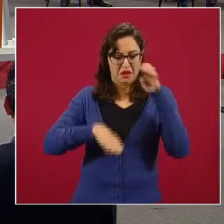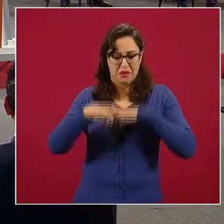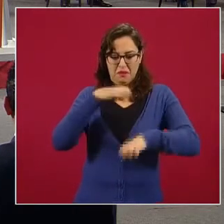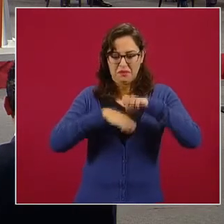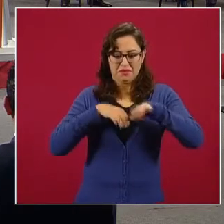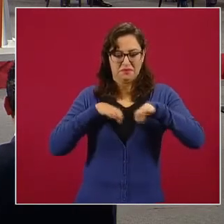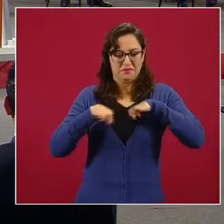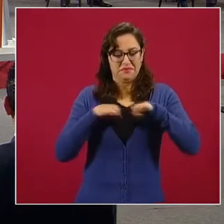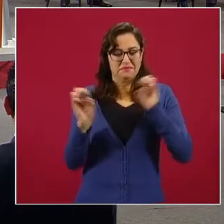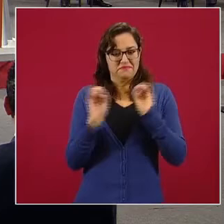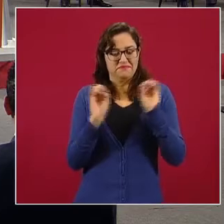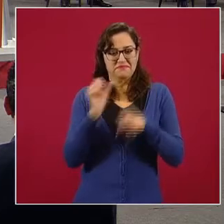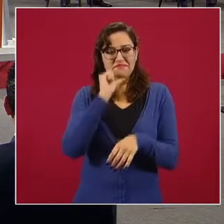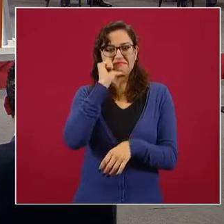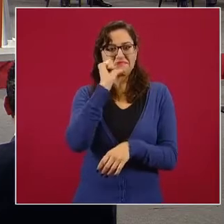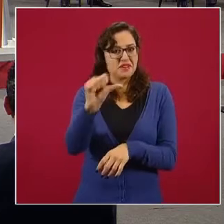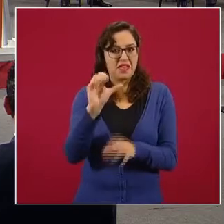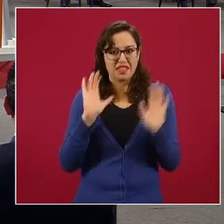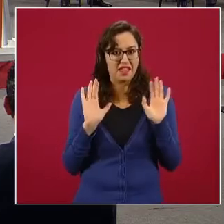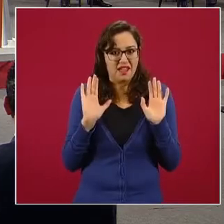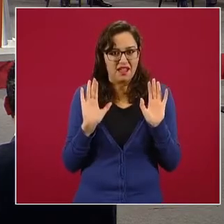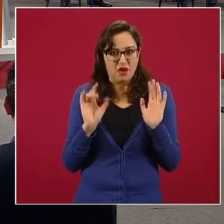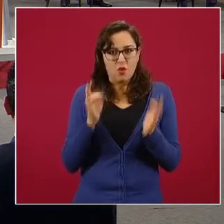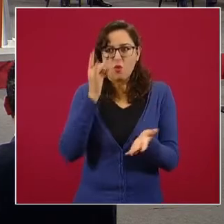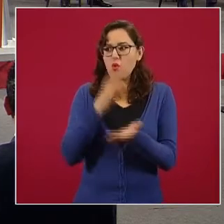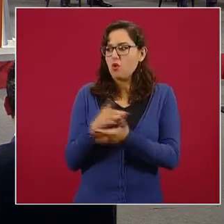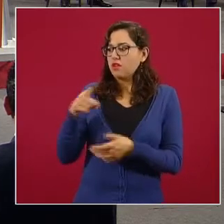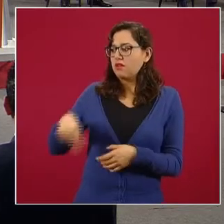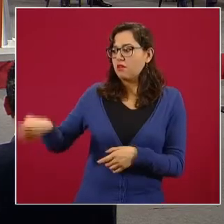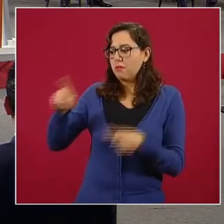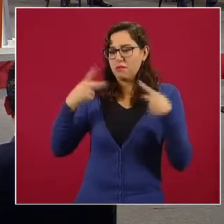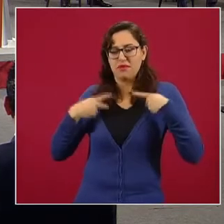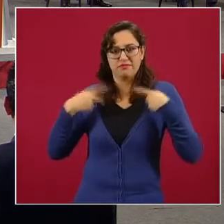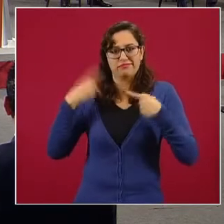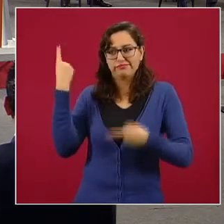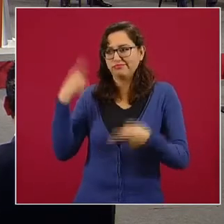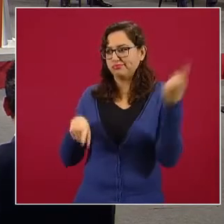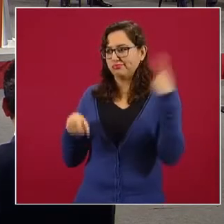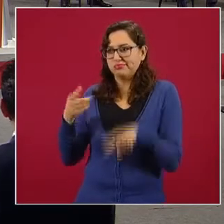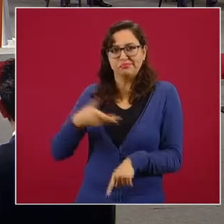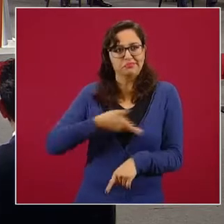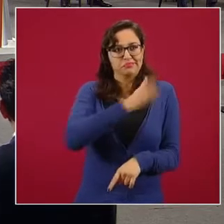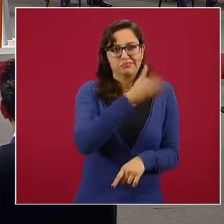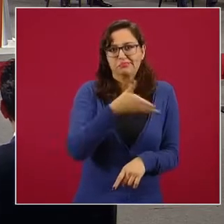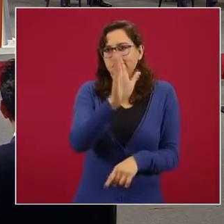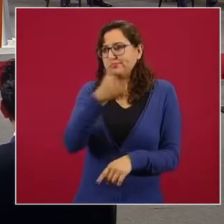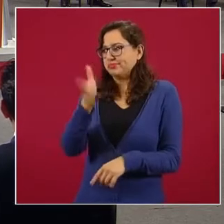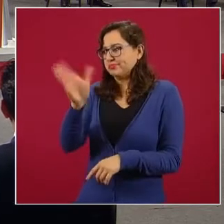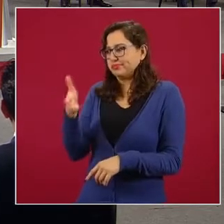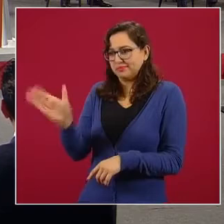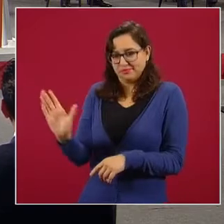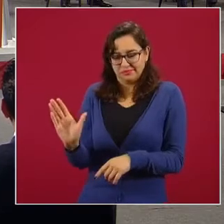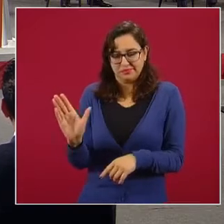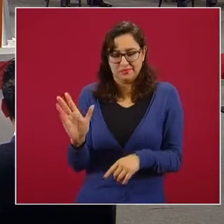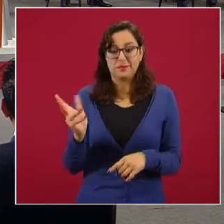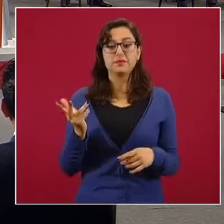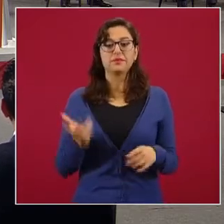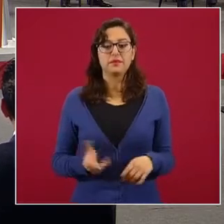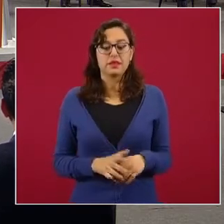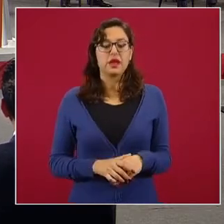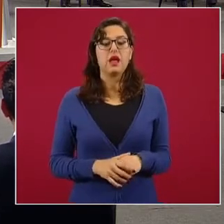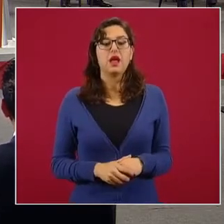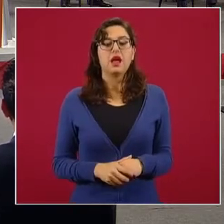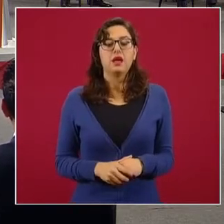evadir sus responsabilidades. Vamos a poner un ejemplo que ubicamos en estos